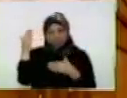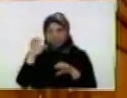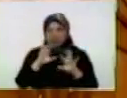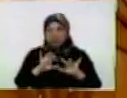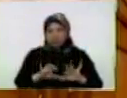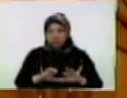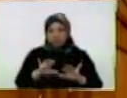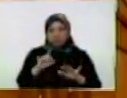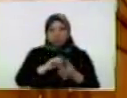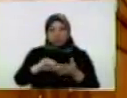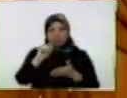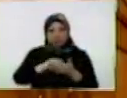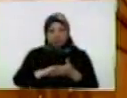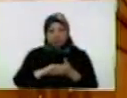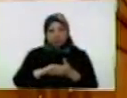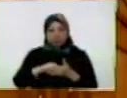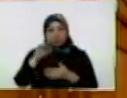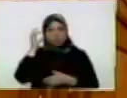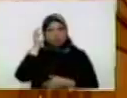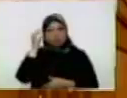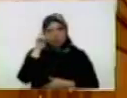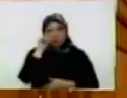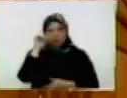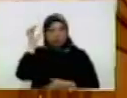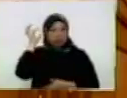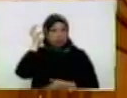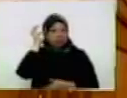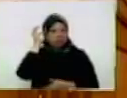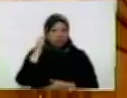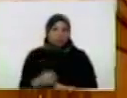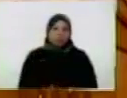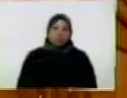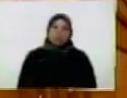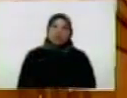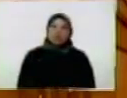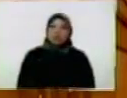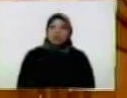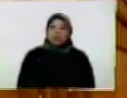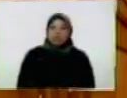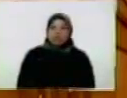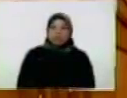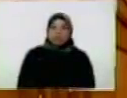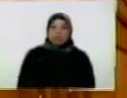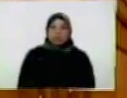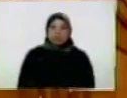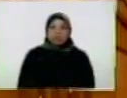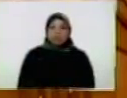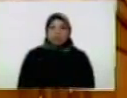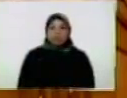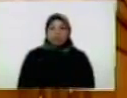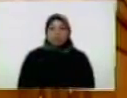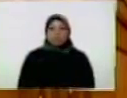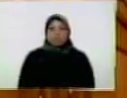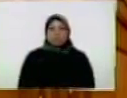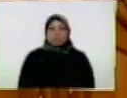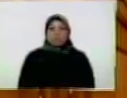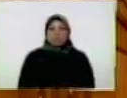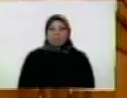Fidel Vázquez, nuestra subsecretaria Caroli Pérez. Voy a hacer una digresión, si me lo